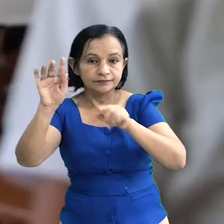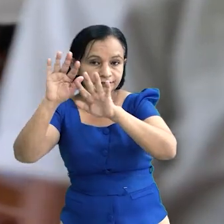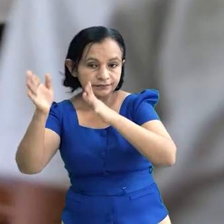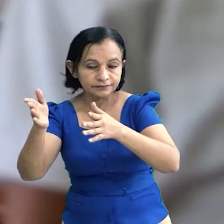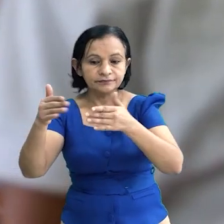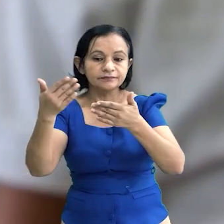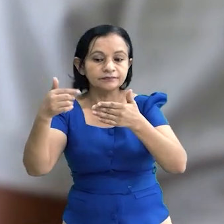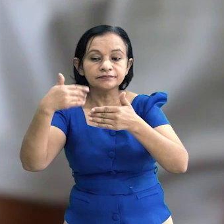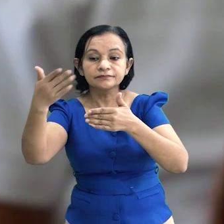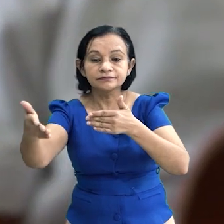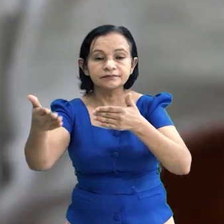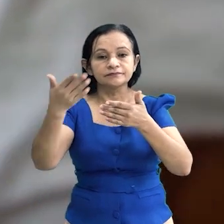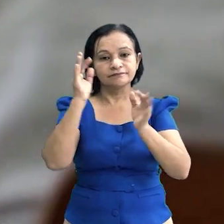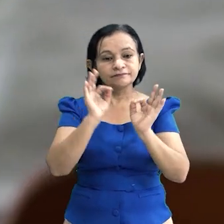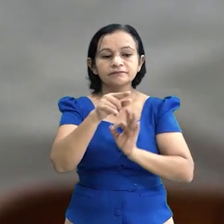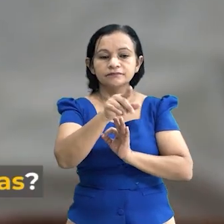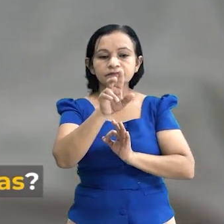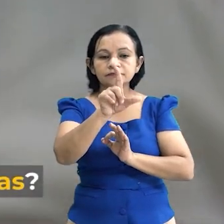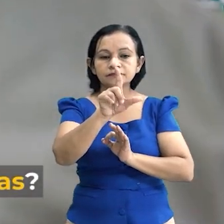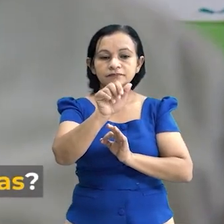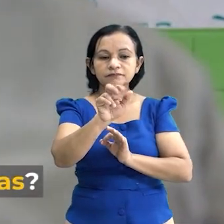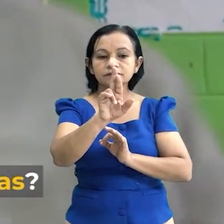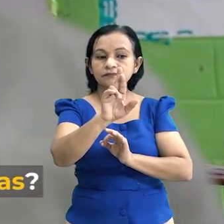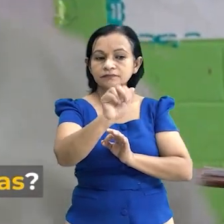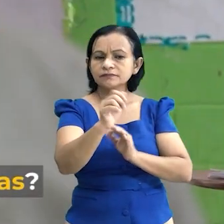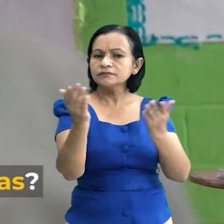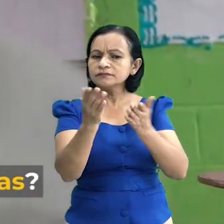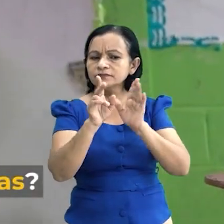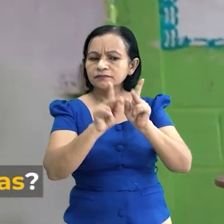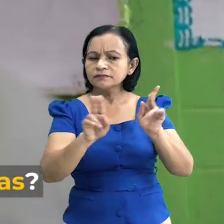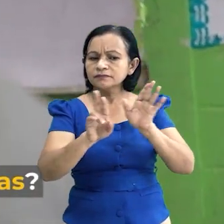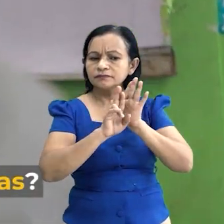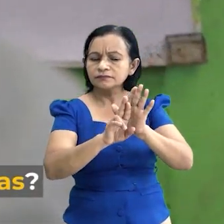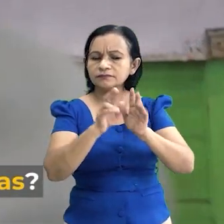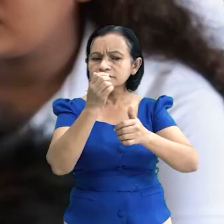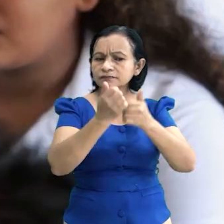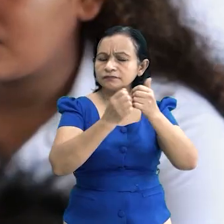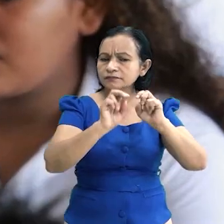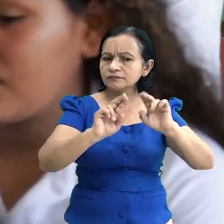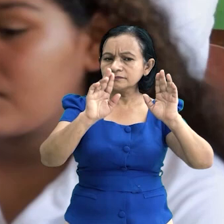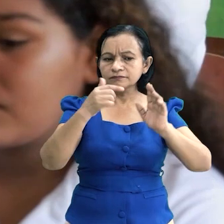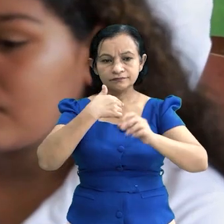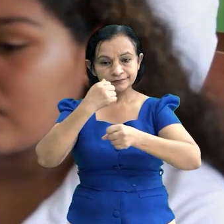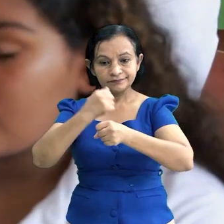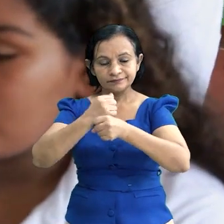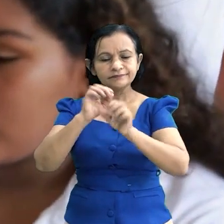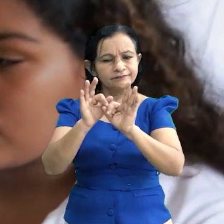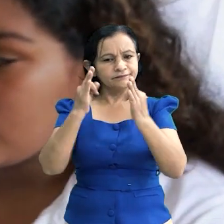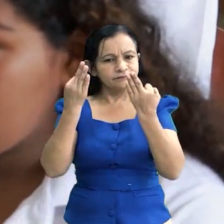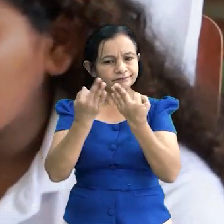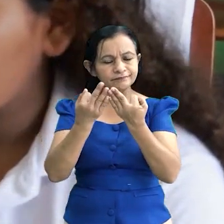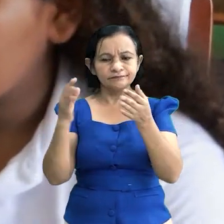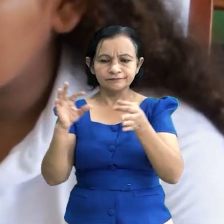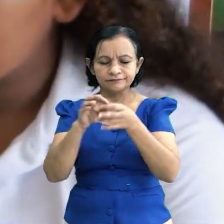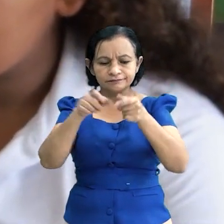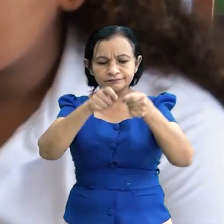externa. ¡Muy bien! Y vos, Laura, ¿cómo hiciste tu plan de respuesta familiar multiamenaza? Yo lo trabajé con toda mi familia y